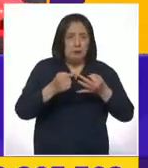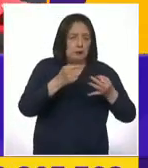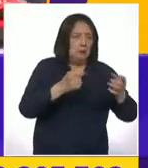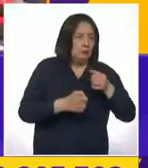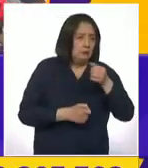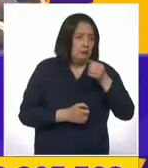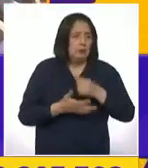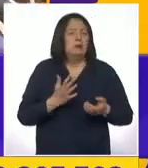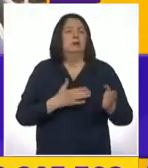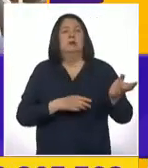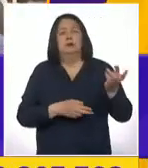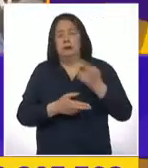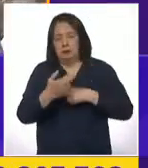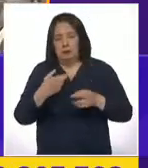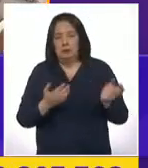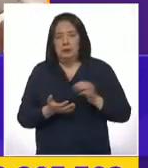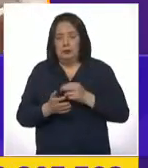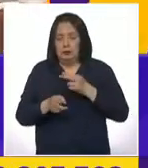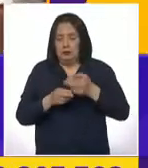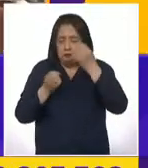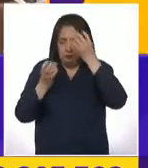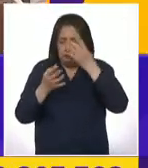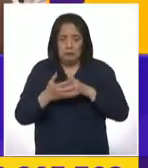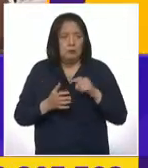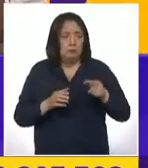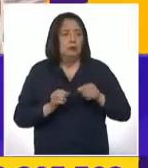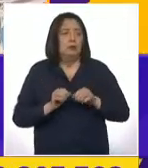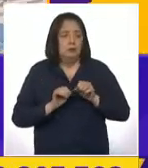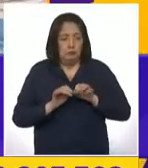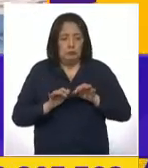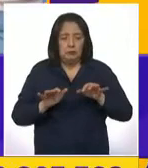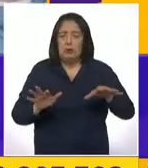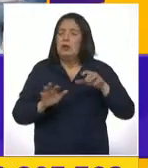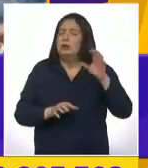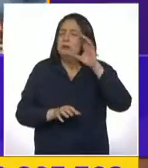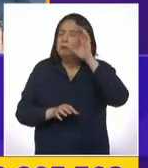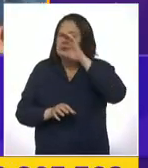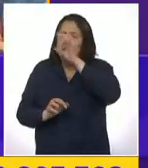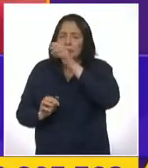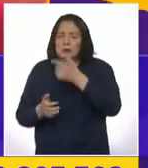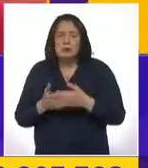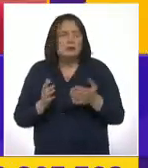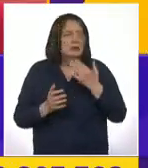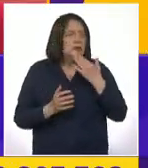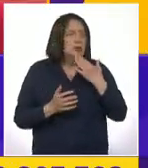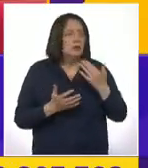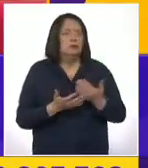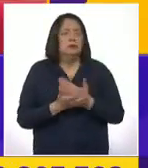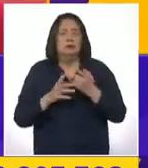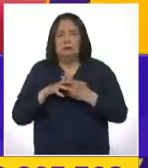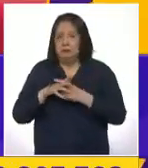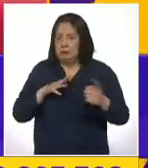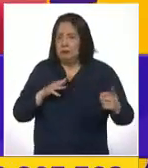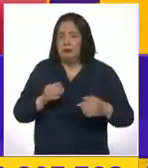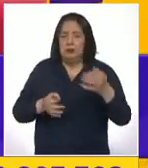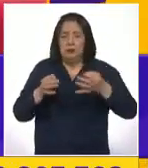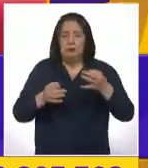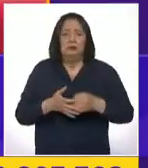breve regresamos con toda la información, el desarrollo, este despliegue en busca de quien sería una nueva prófuga de la justicia. Volvemos.